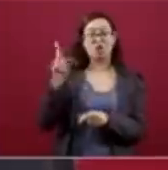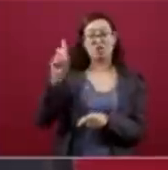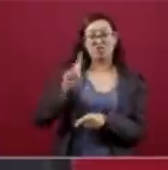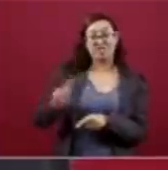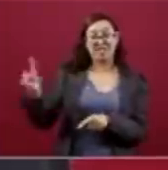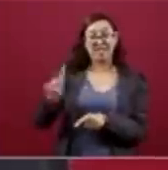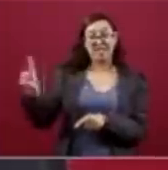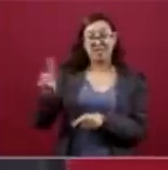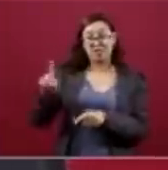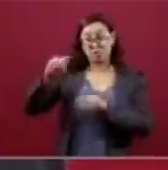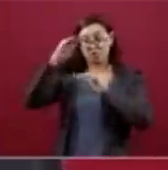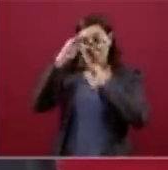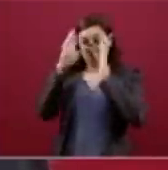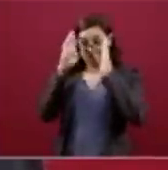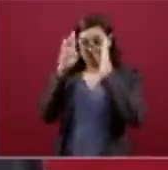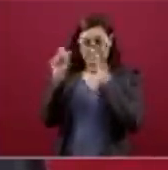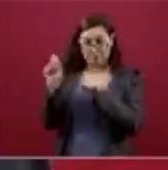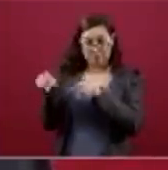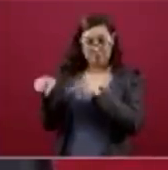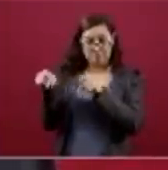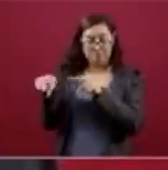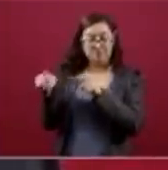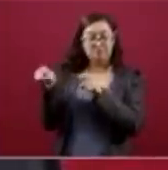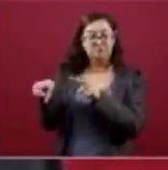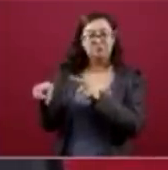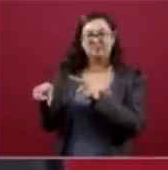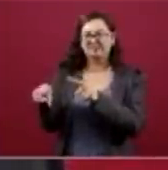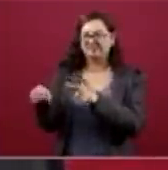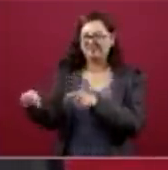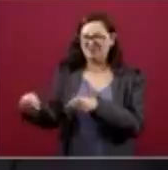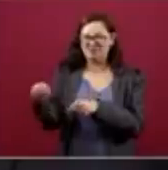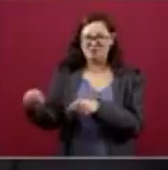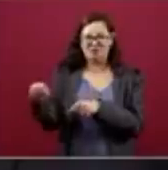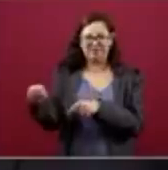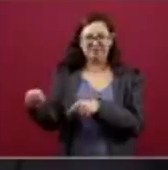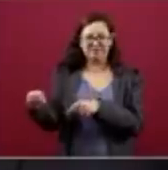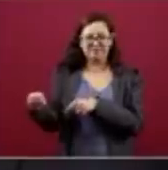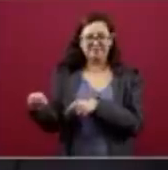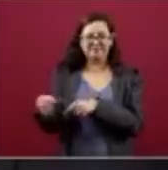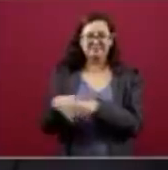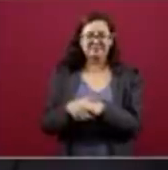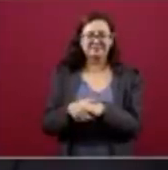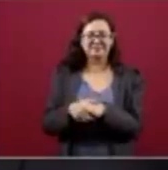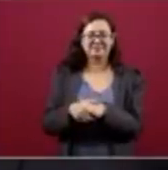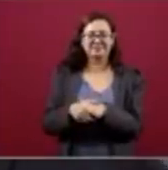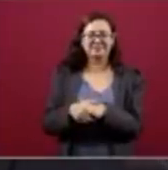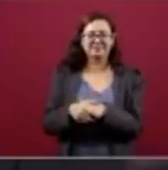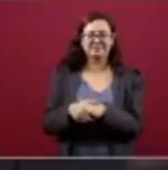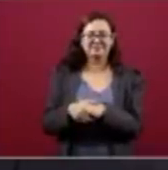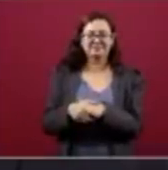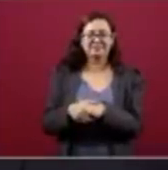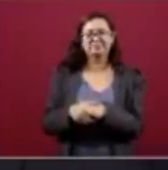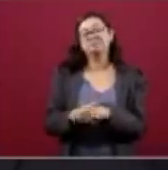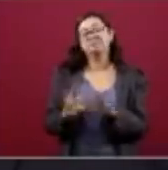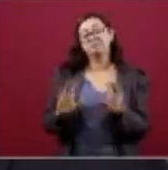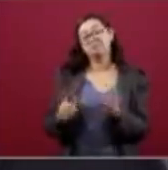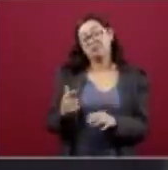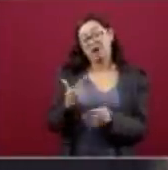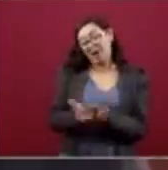El conservadurismo. Y yo considero que no iba a ser tanta, esa es mi